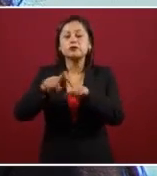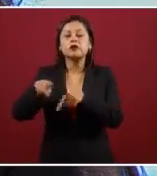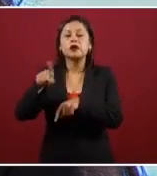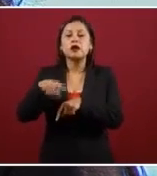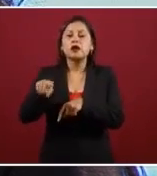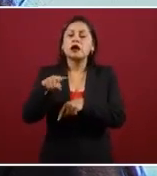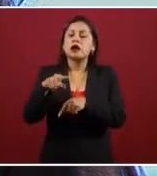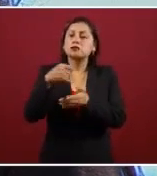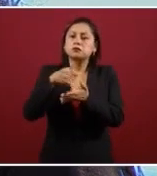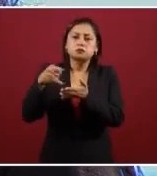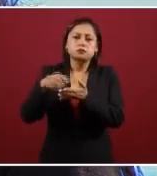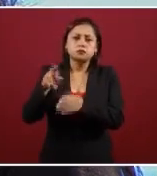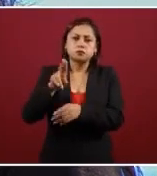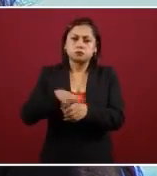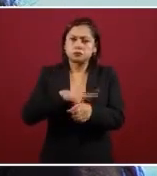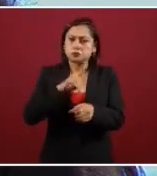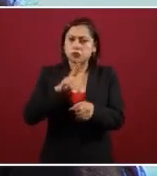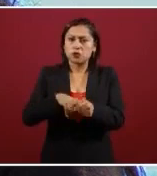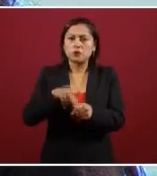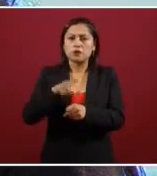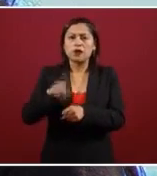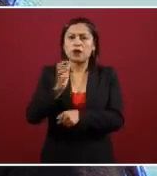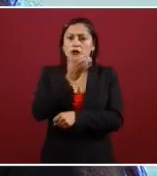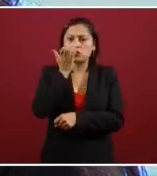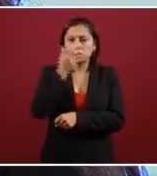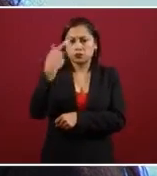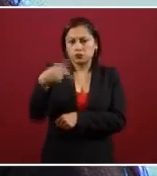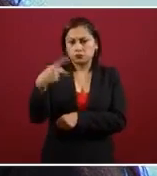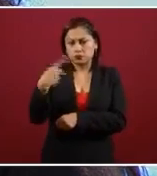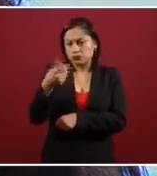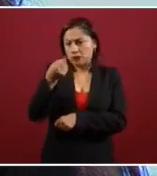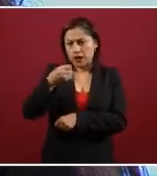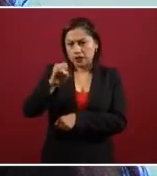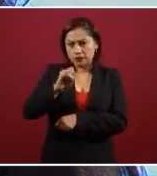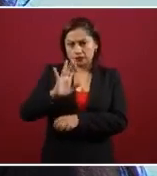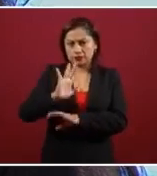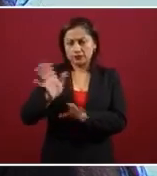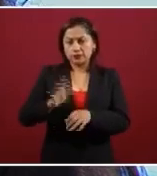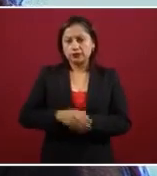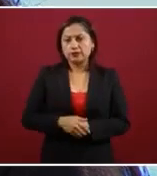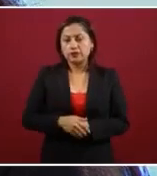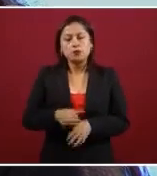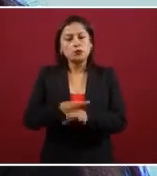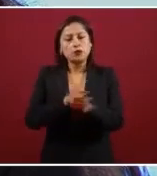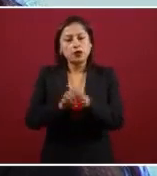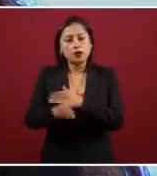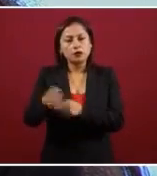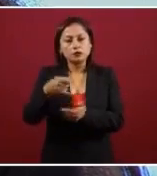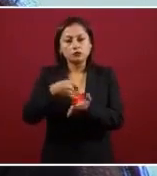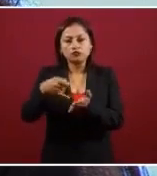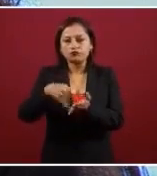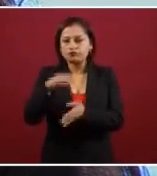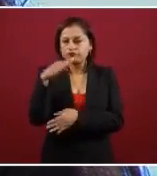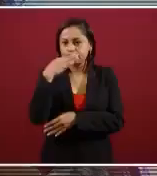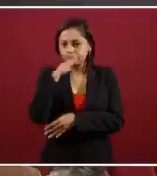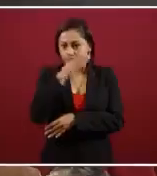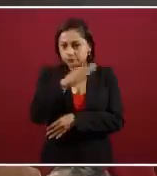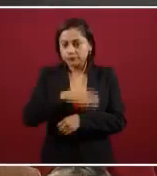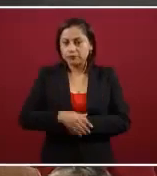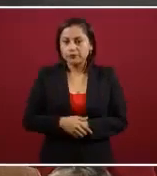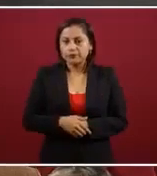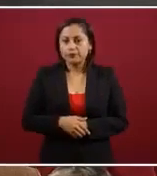forman parte de la cultura de las sembradoras y de los sembradores, hablo de la milpa, con